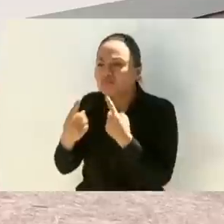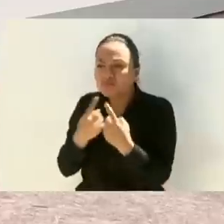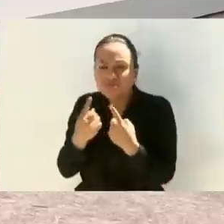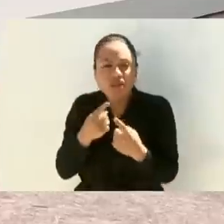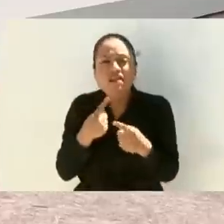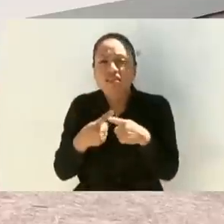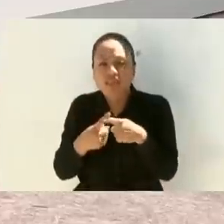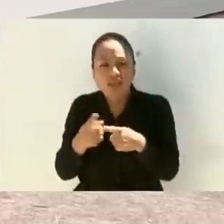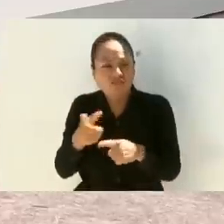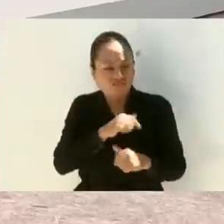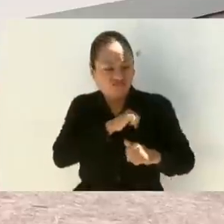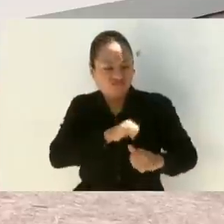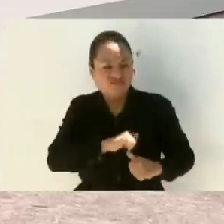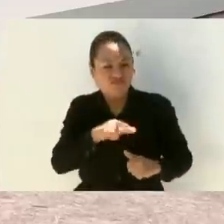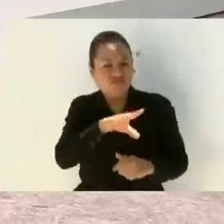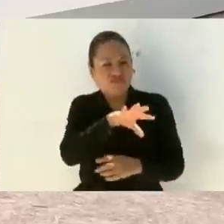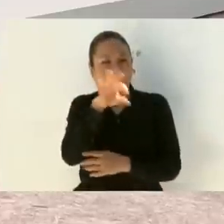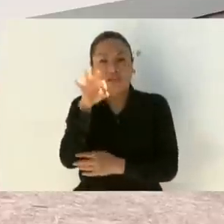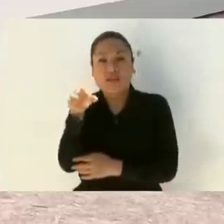honestidad,